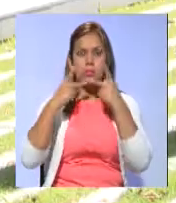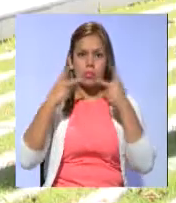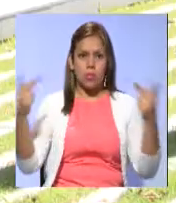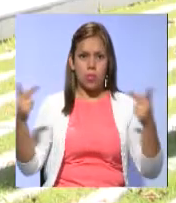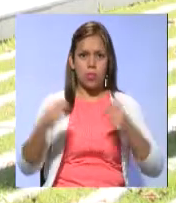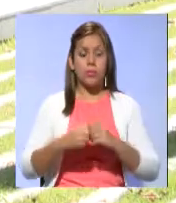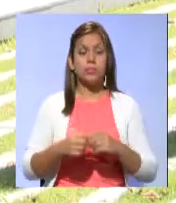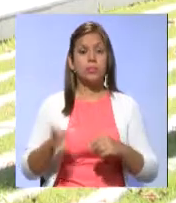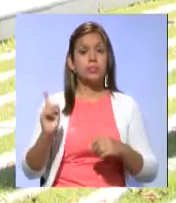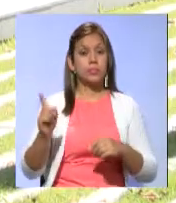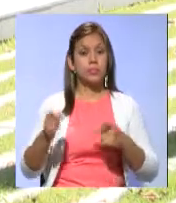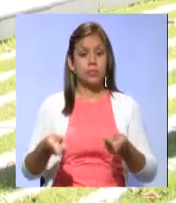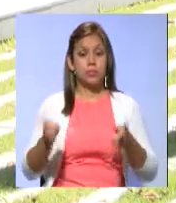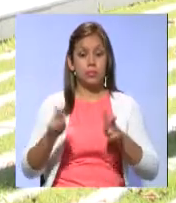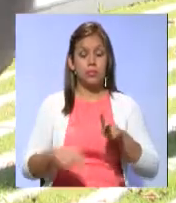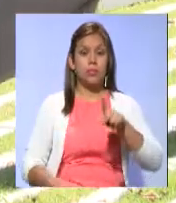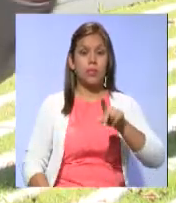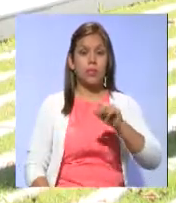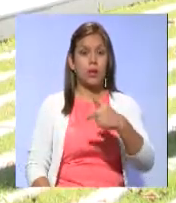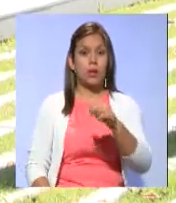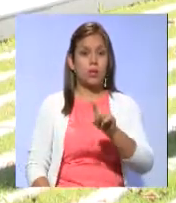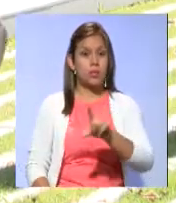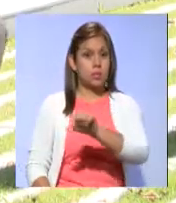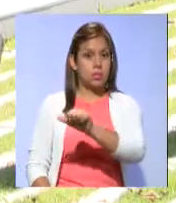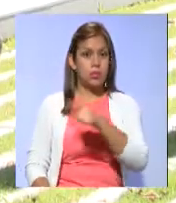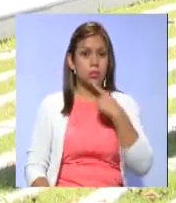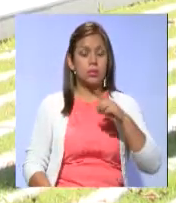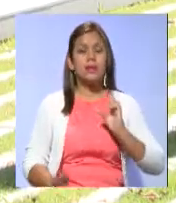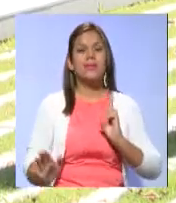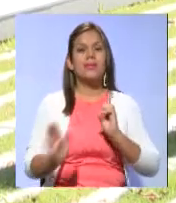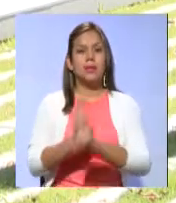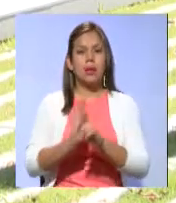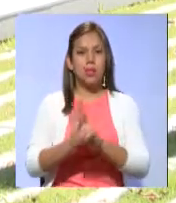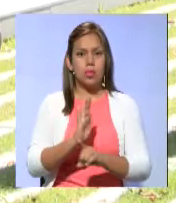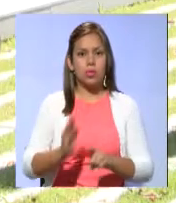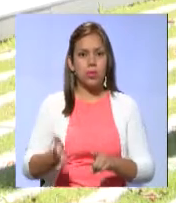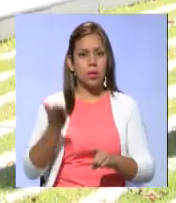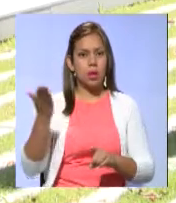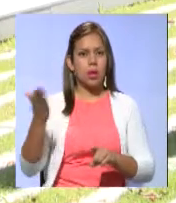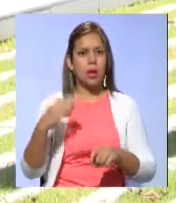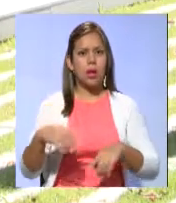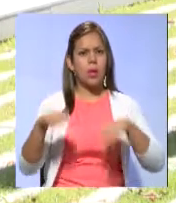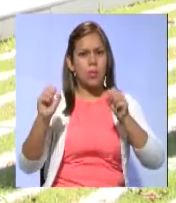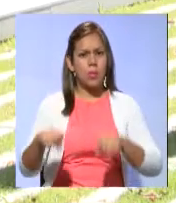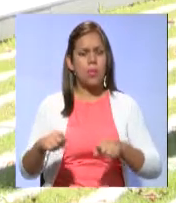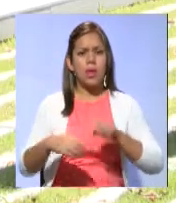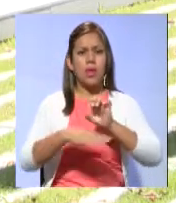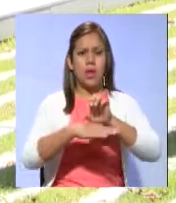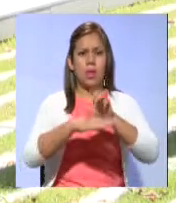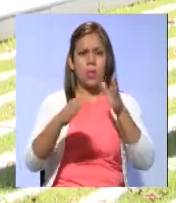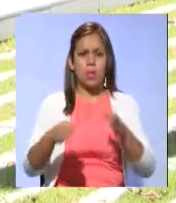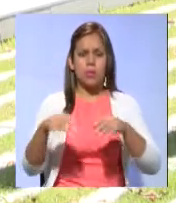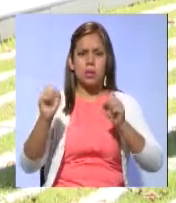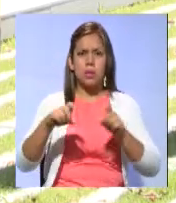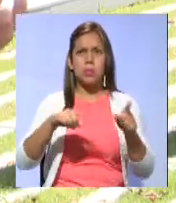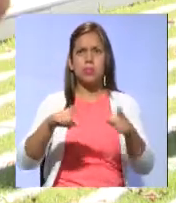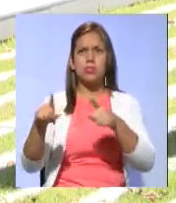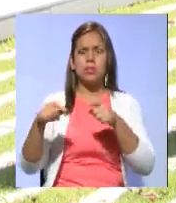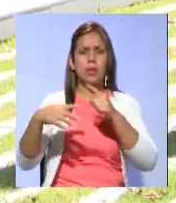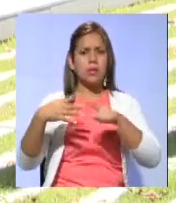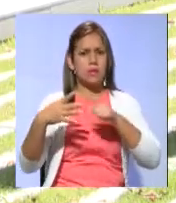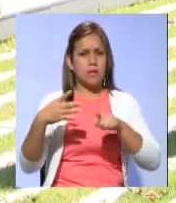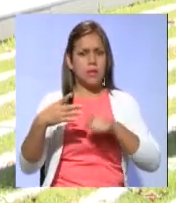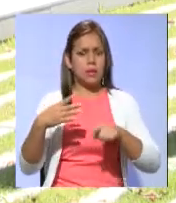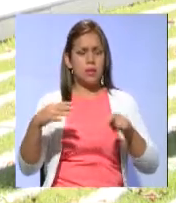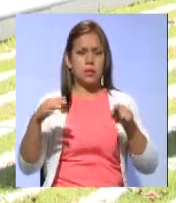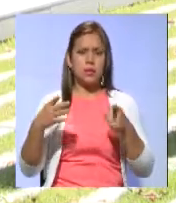En ese sentido, el asambleísta Pachala afirmó que dicha denuncia atenta a la posibilidad de que el pueblo ecuatoriano sea consultado sobre